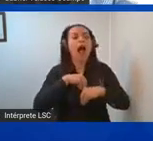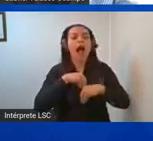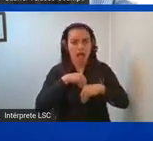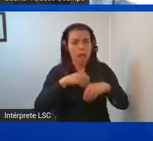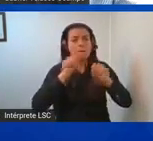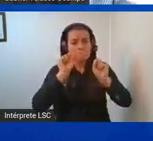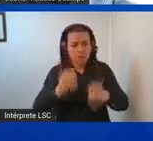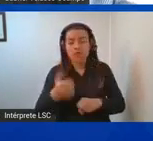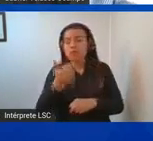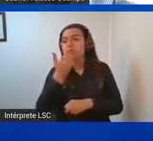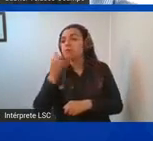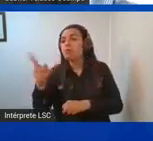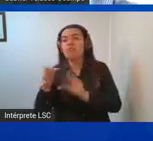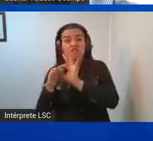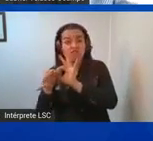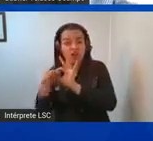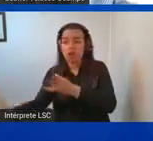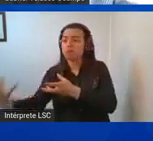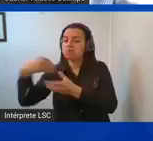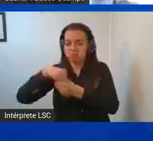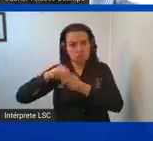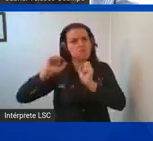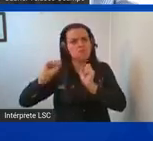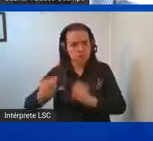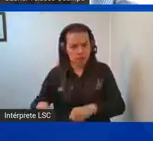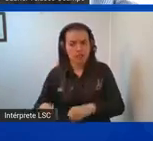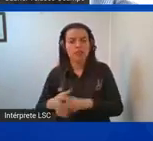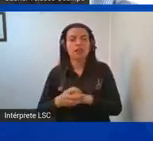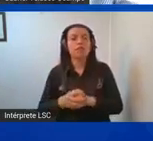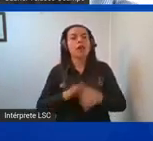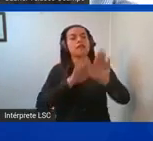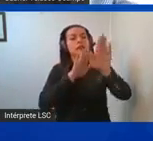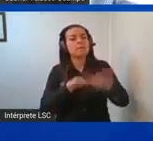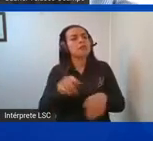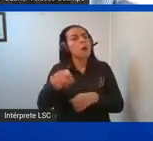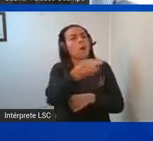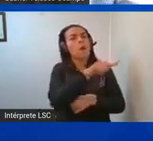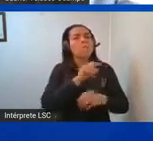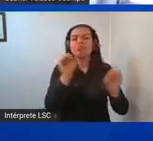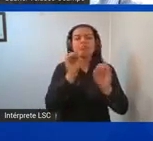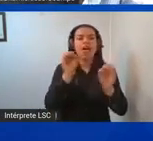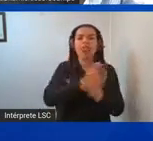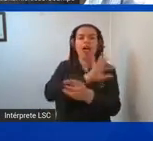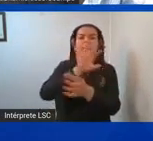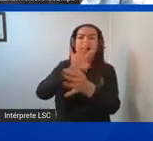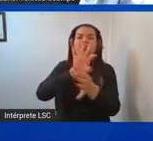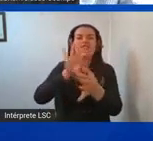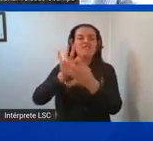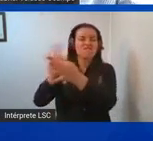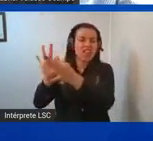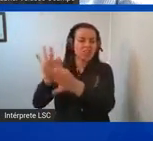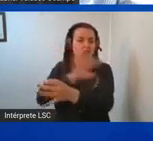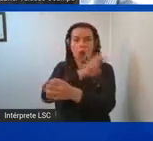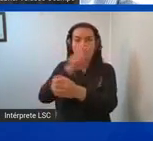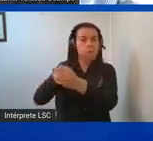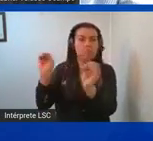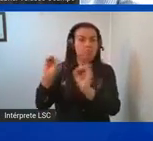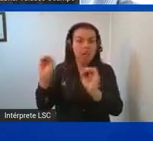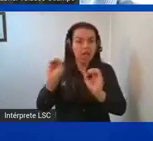miembros de FENASCOL y hay espacio explícito para los miembros que no estén adscritos o representantes de la sociedad civil. Entonces, digamos